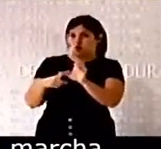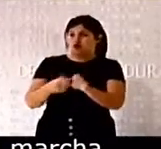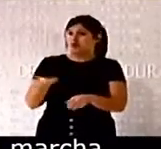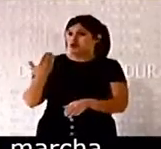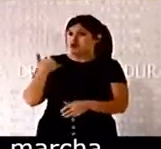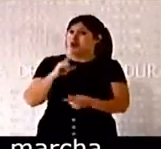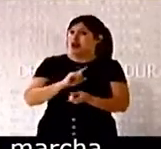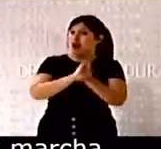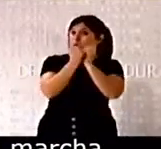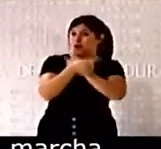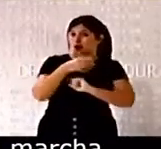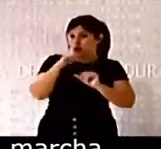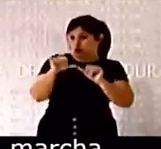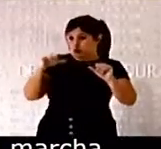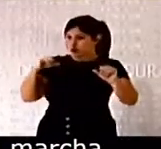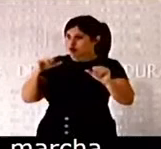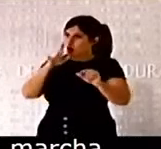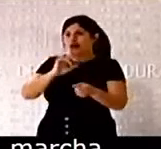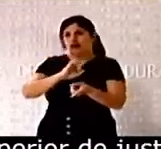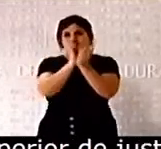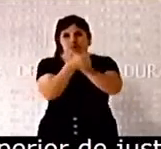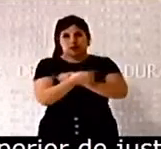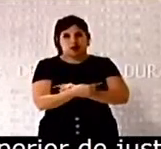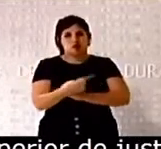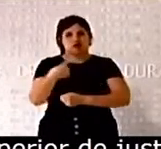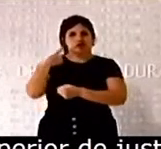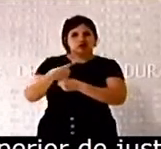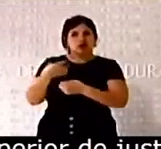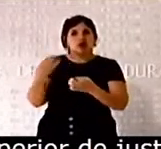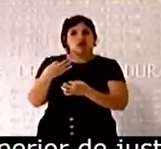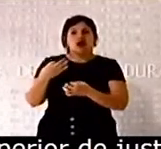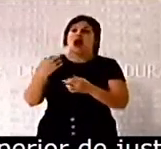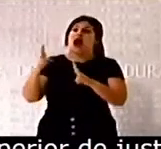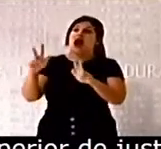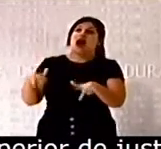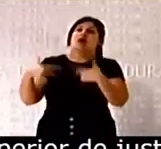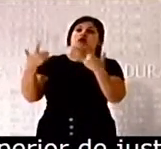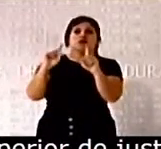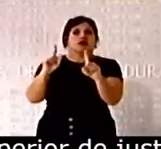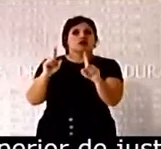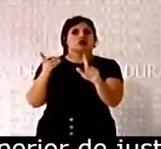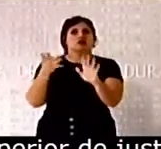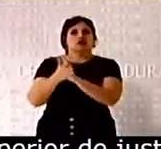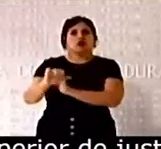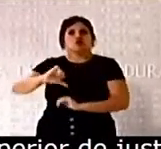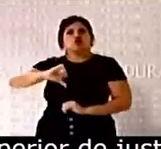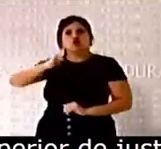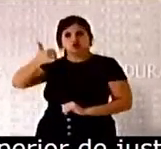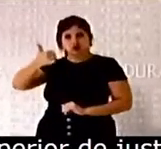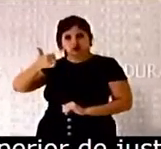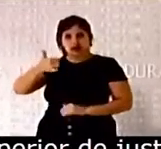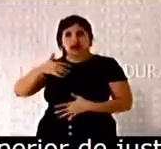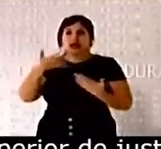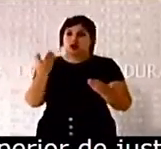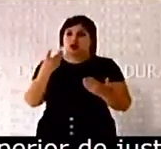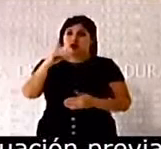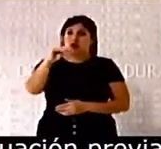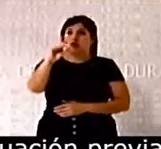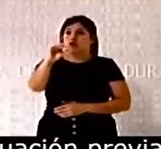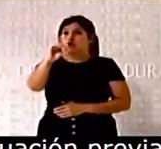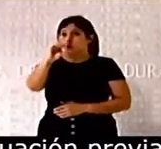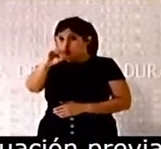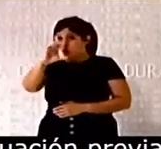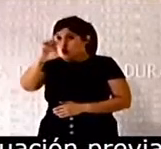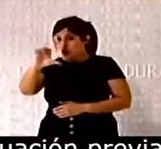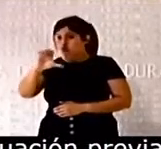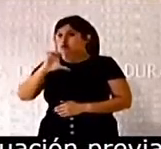las situaciones previas, que lo que obligaban era no autorización, sino a una ratificación. Entonces podíamos publicar en DOE, la medida entraba